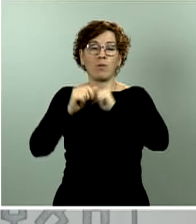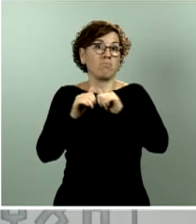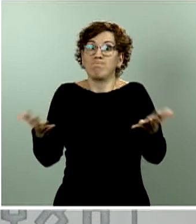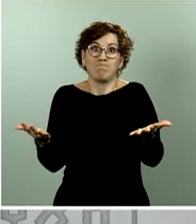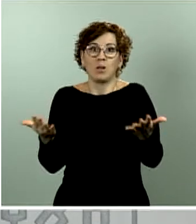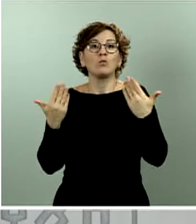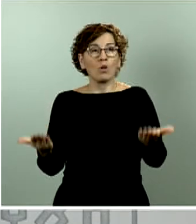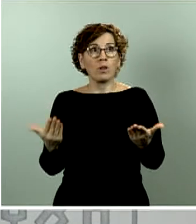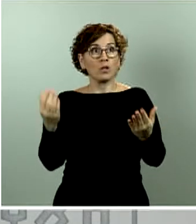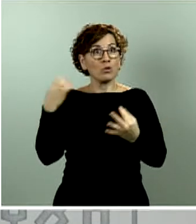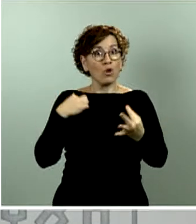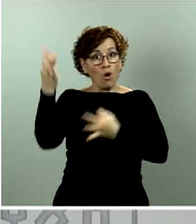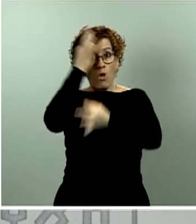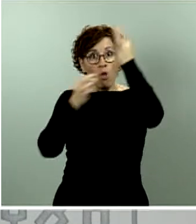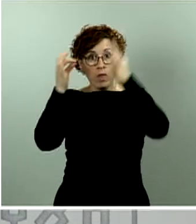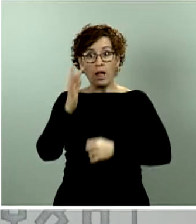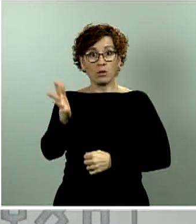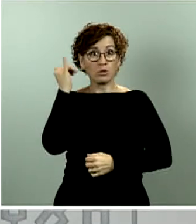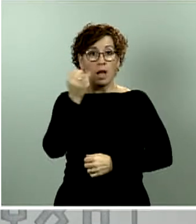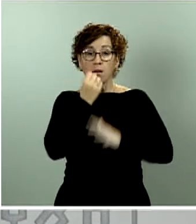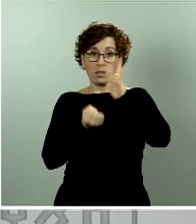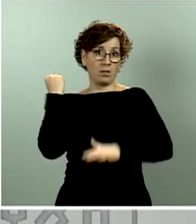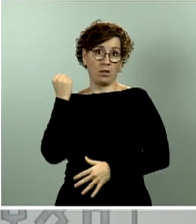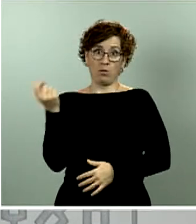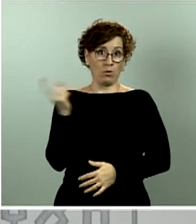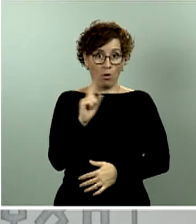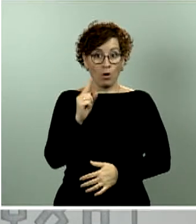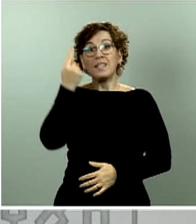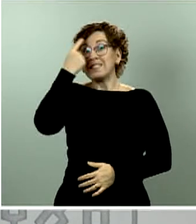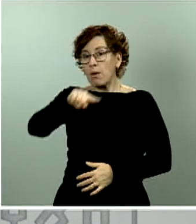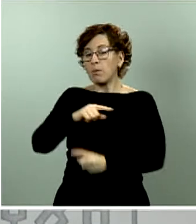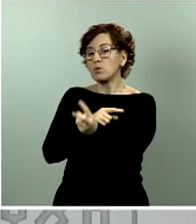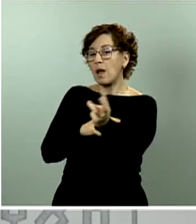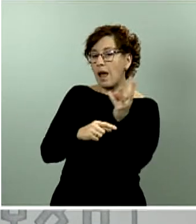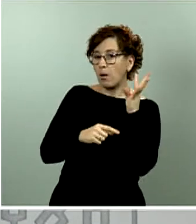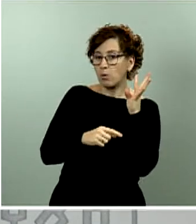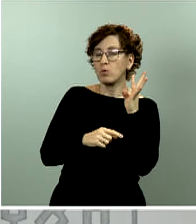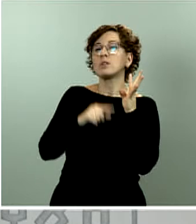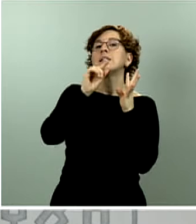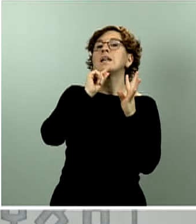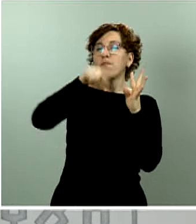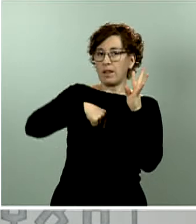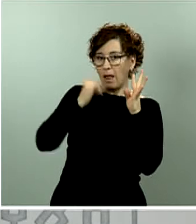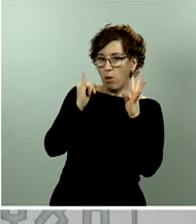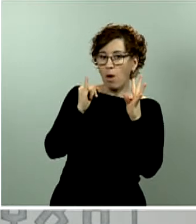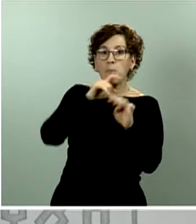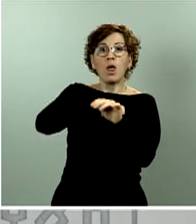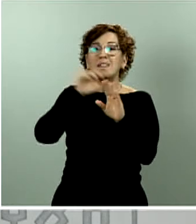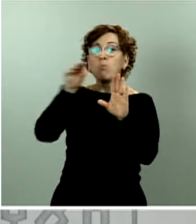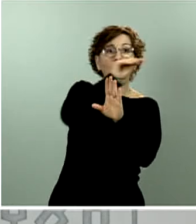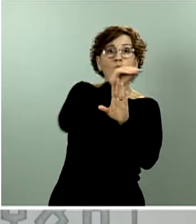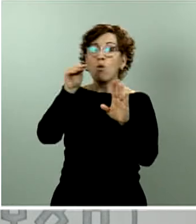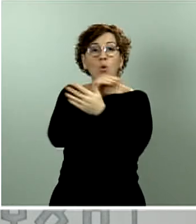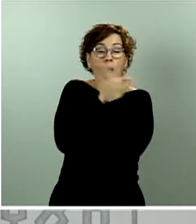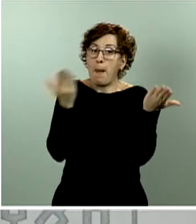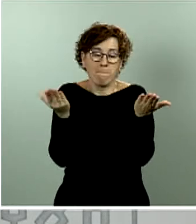Si tenemos un número de casos que sabemos que se han infectado, aunque no podamos ubicarlos en el tiempo, y aunque no podamos saber para muchos de ellos si han